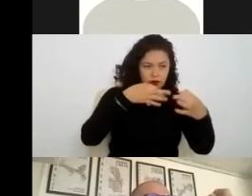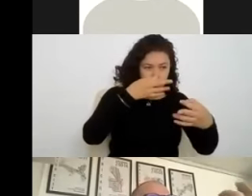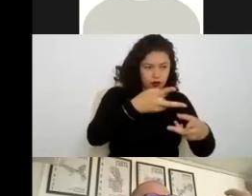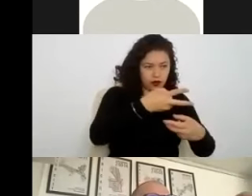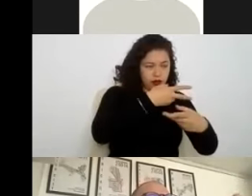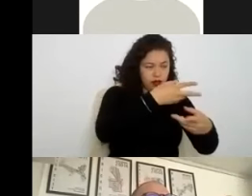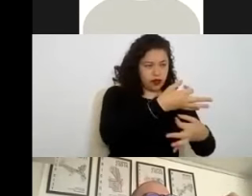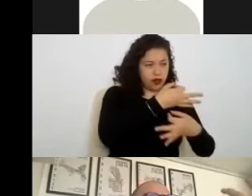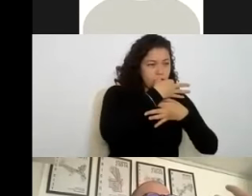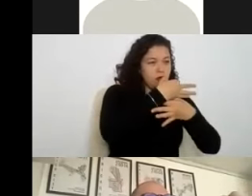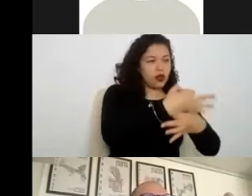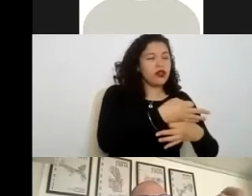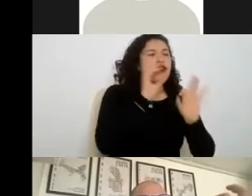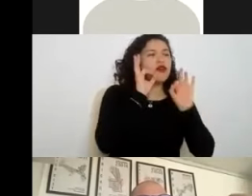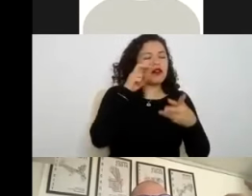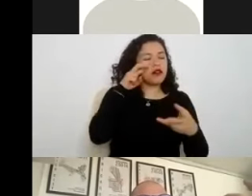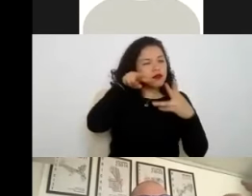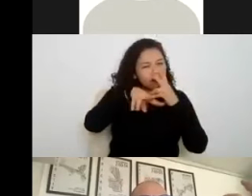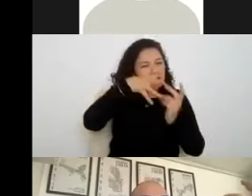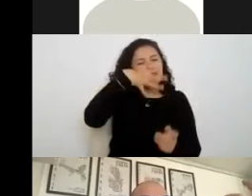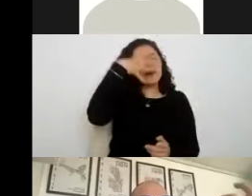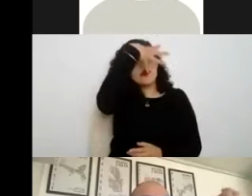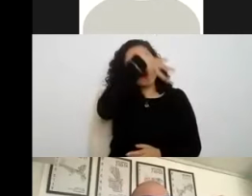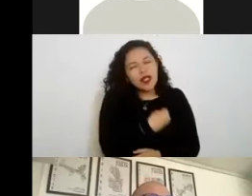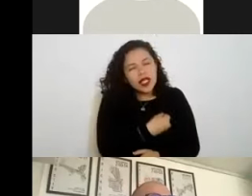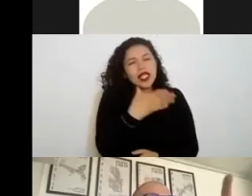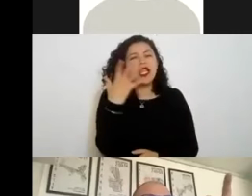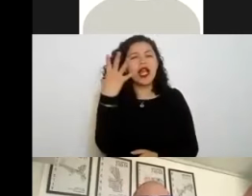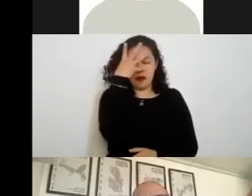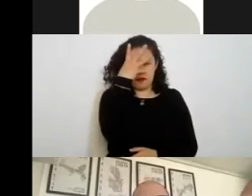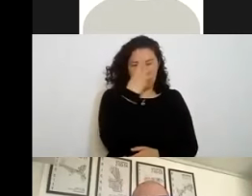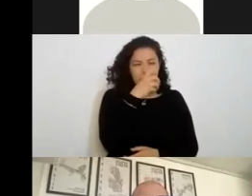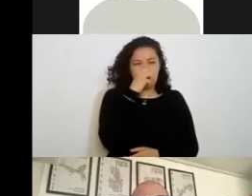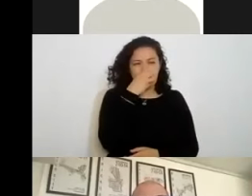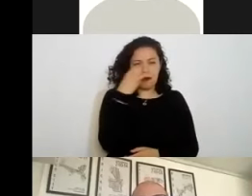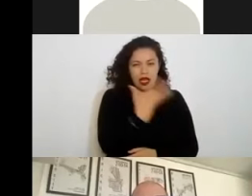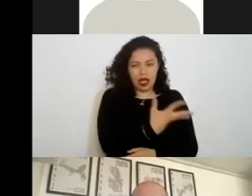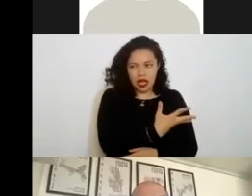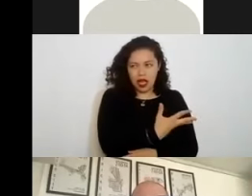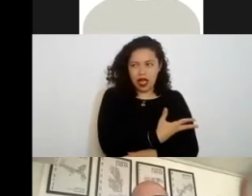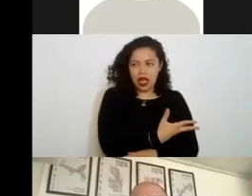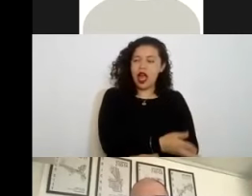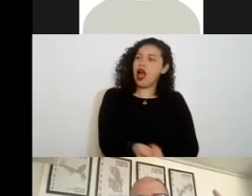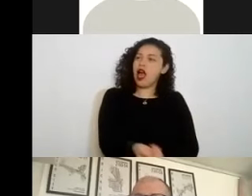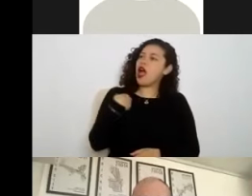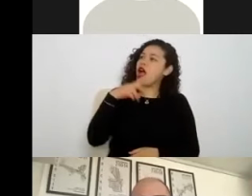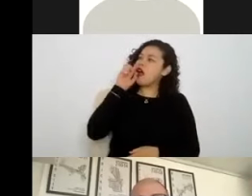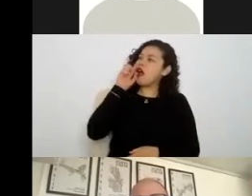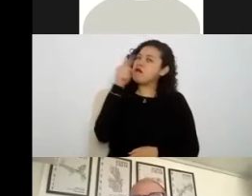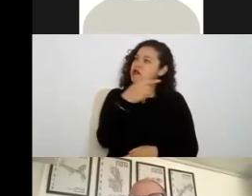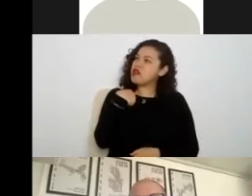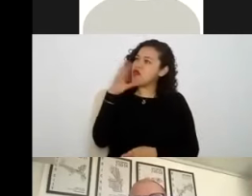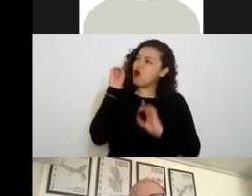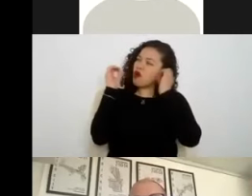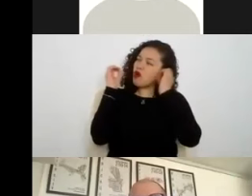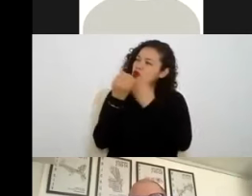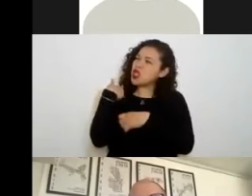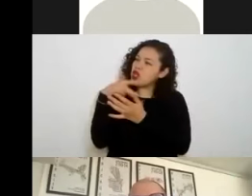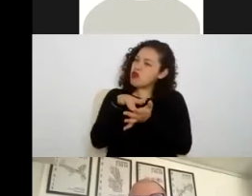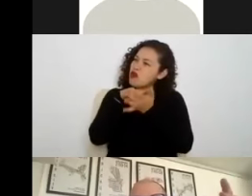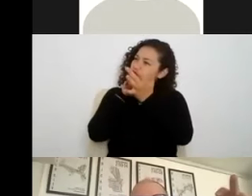tan transparente, tan bonita, tan atractiva, pues que yo lo único que quiero es también ser parte de esa organización y ayudar a esa